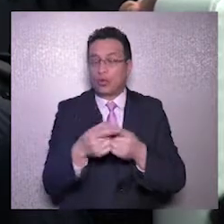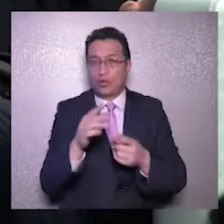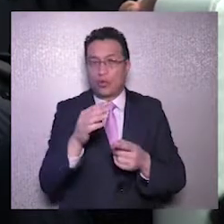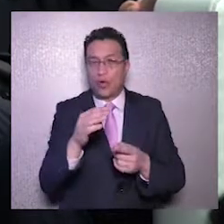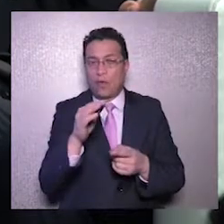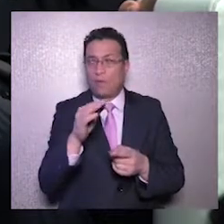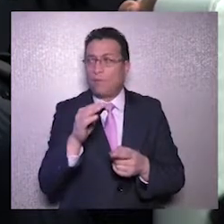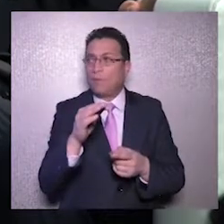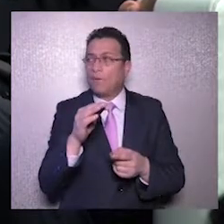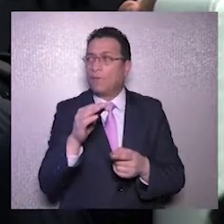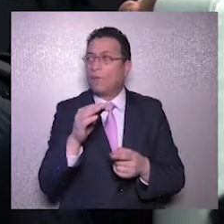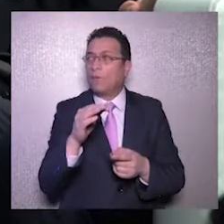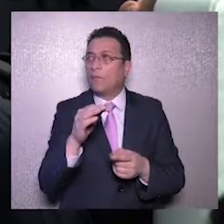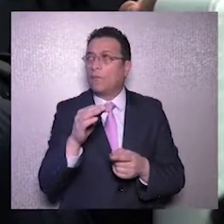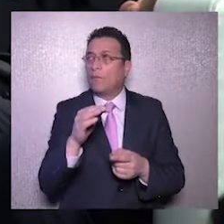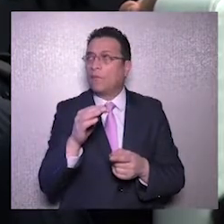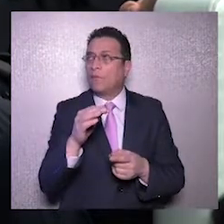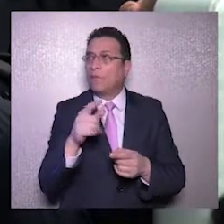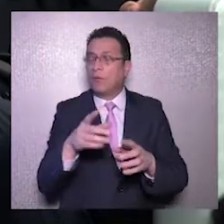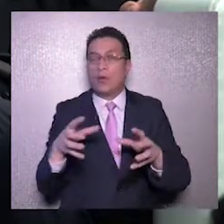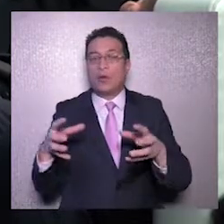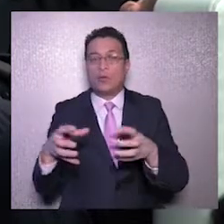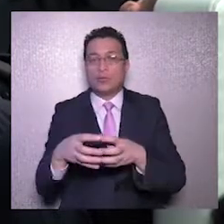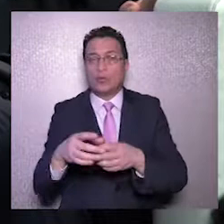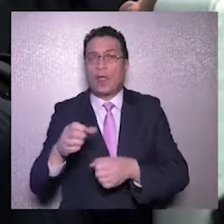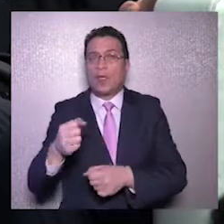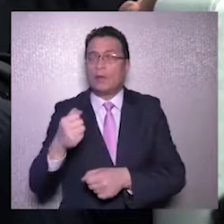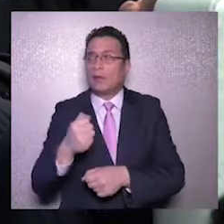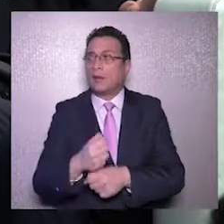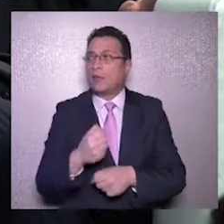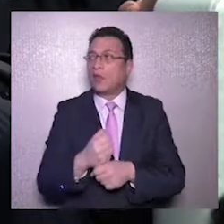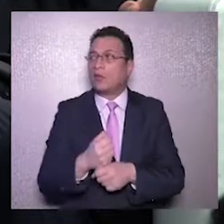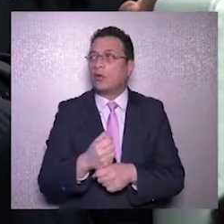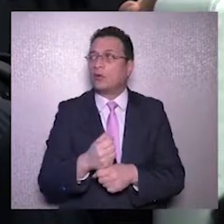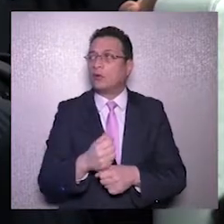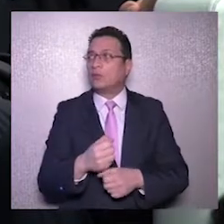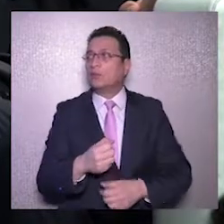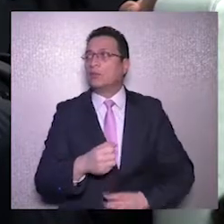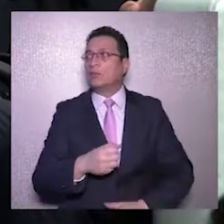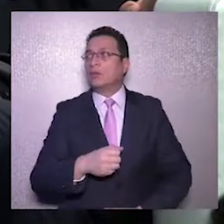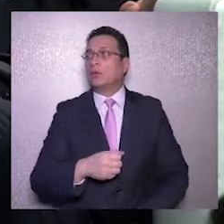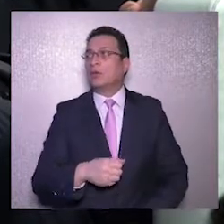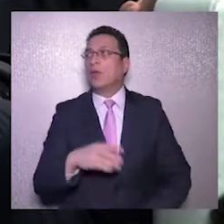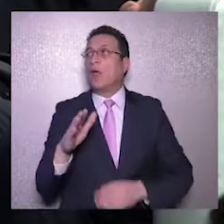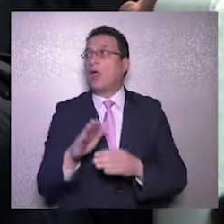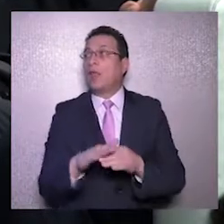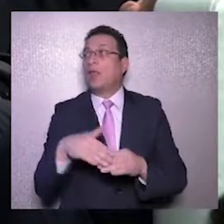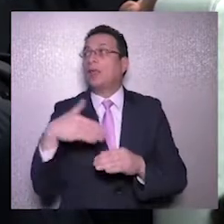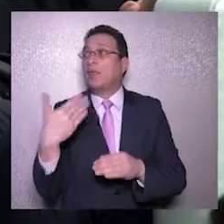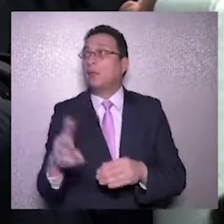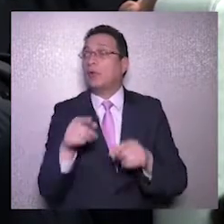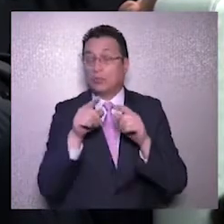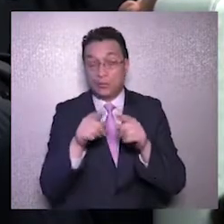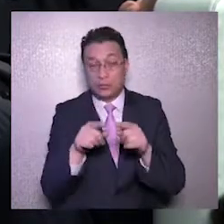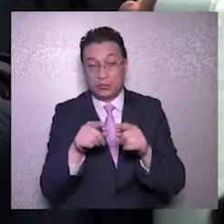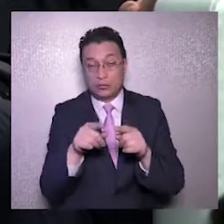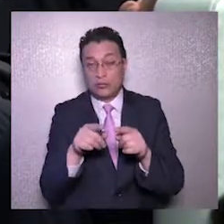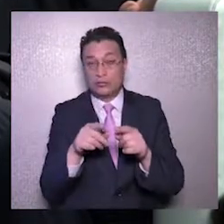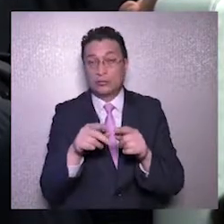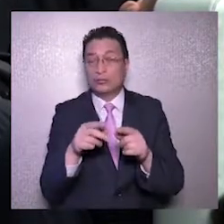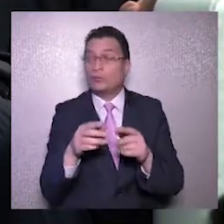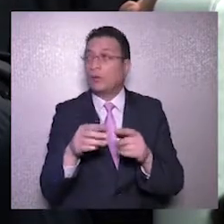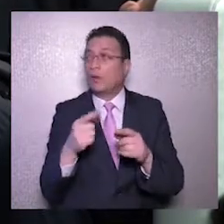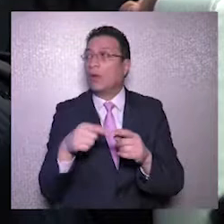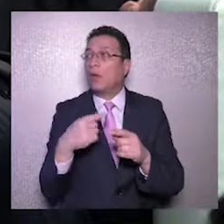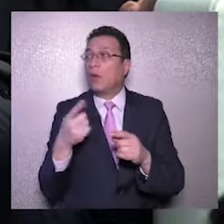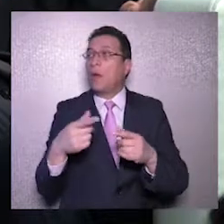gremios, por la Central Unitaria de Trabajadores, por las organizaciones sociales. Posteriormente fue hecha suya